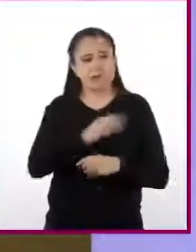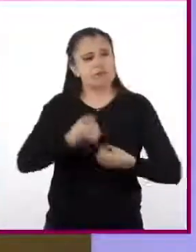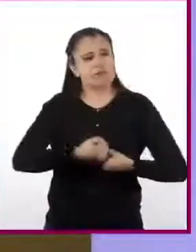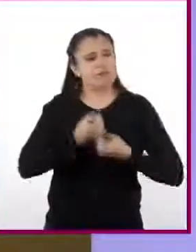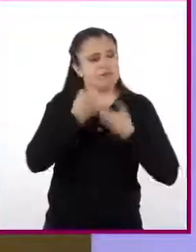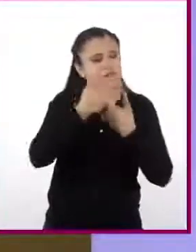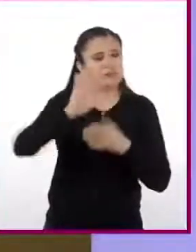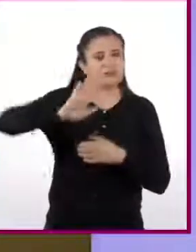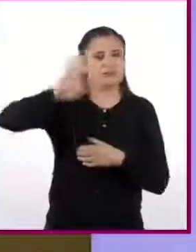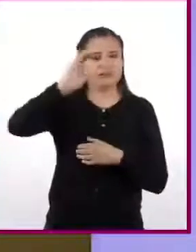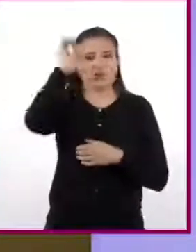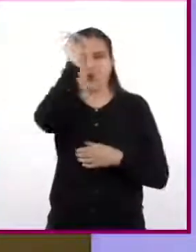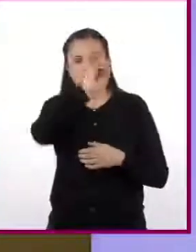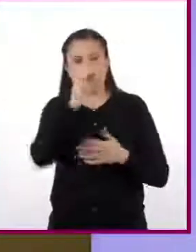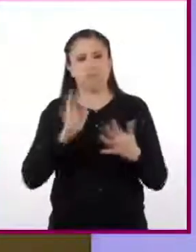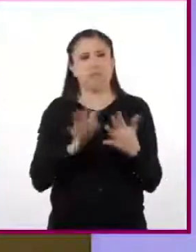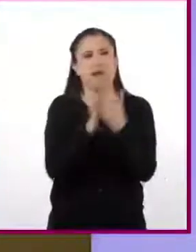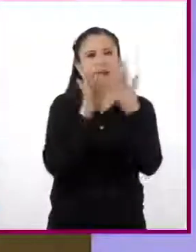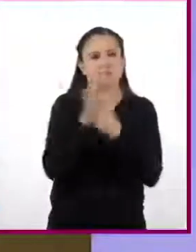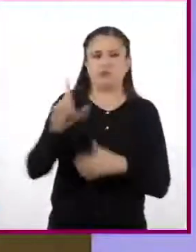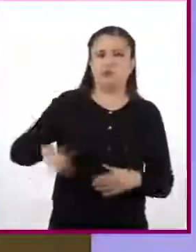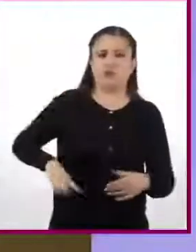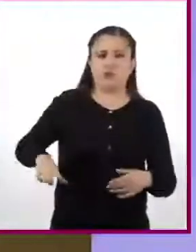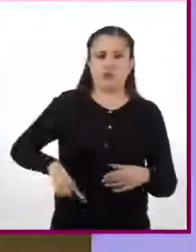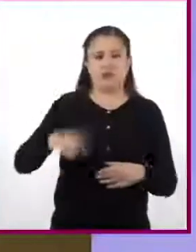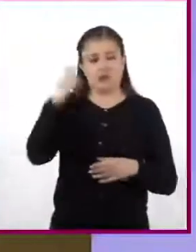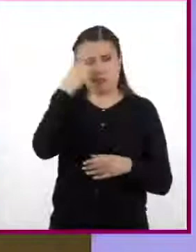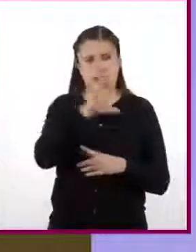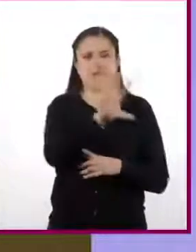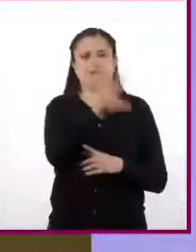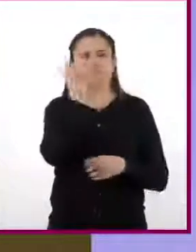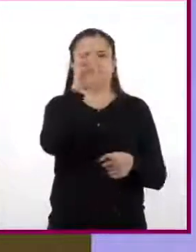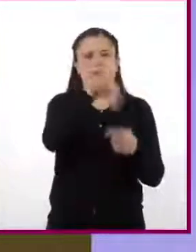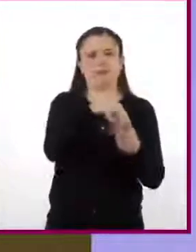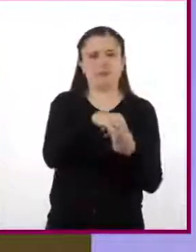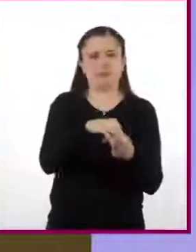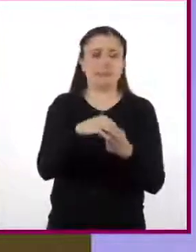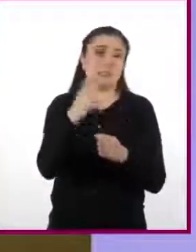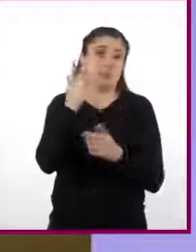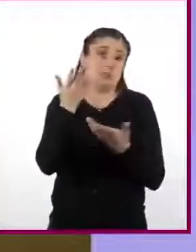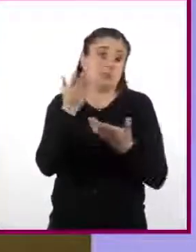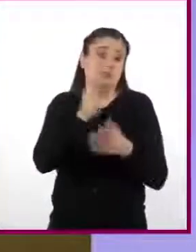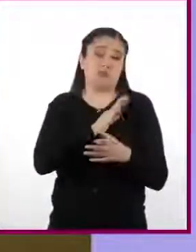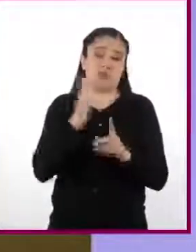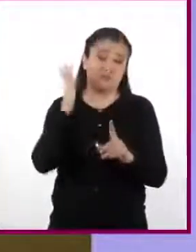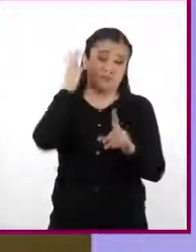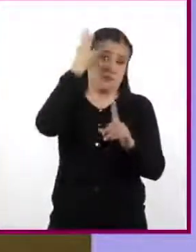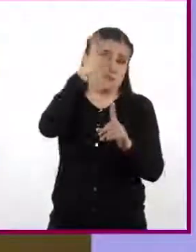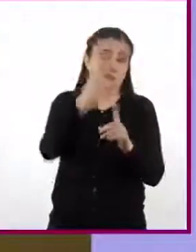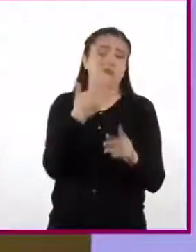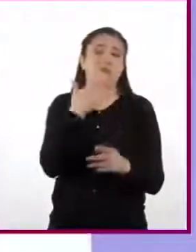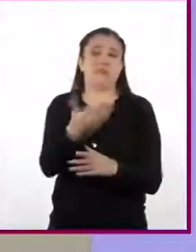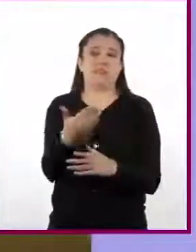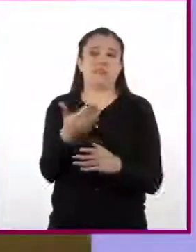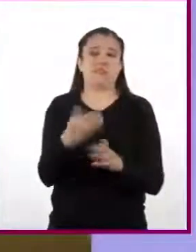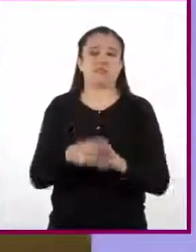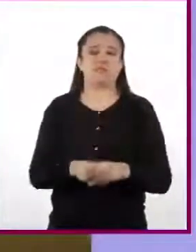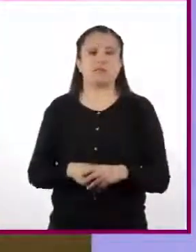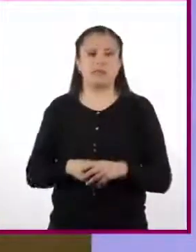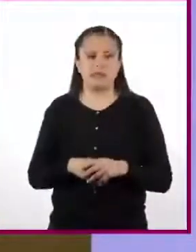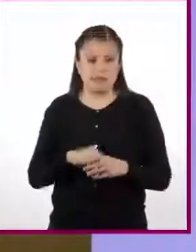manifestar sus requerimientos y aspirar a que las cosas se lleven por un camino.